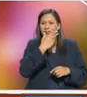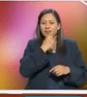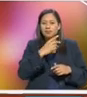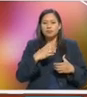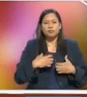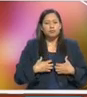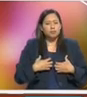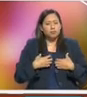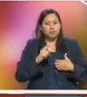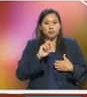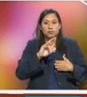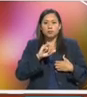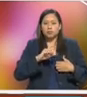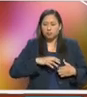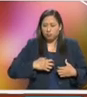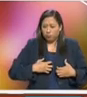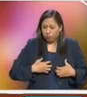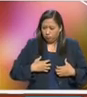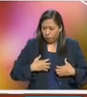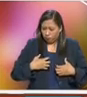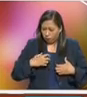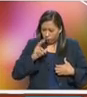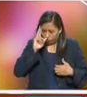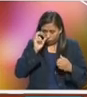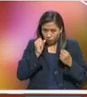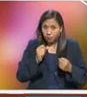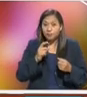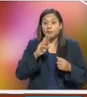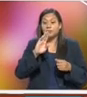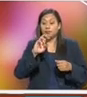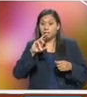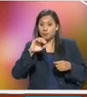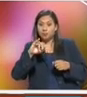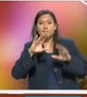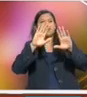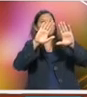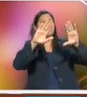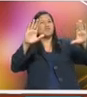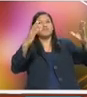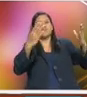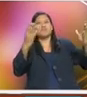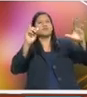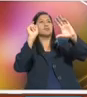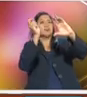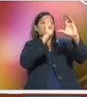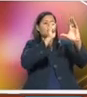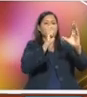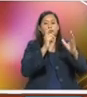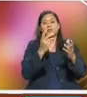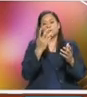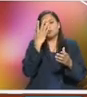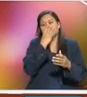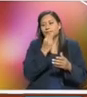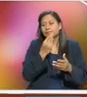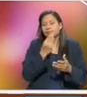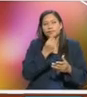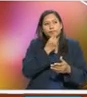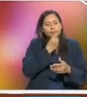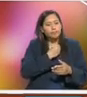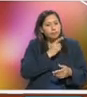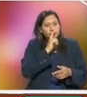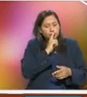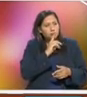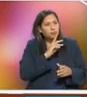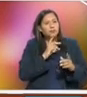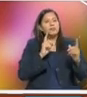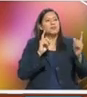que hizo don Tristán, pero como don Verona había construido el retablo más hermoso que se hubiese visto por aquí, pues nada más él